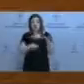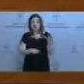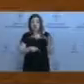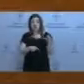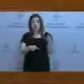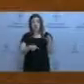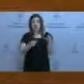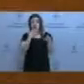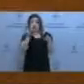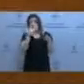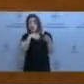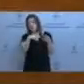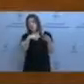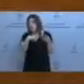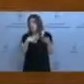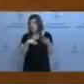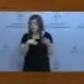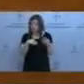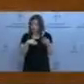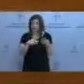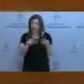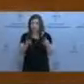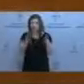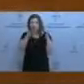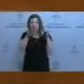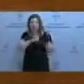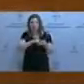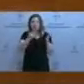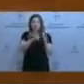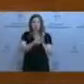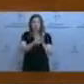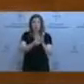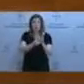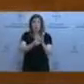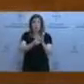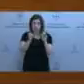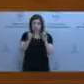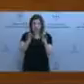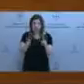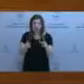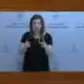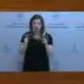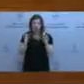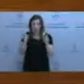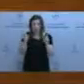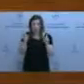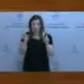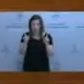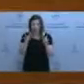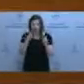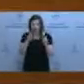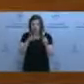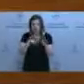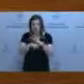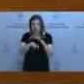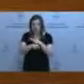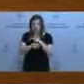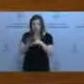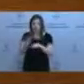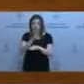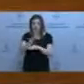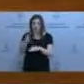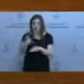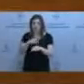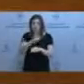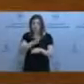fíjese, usted enumeró el plan de evaluación docente. No le suenan los recursos presentados por los interinos a los que no